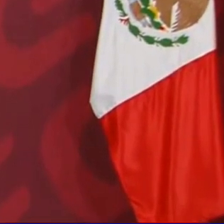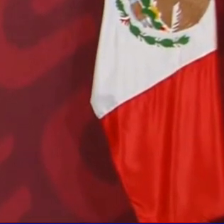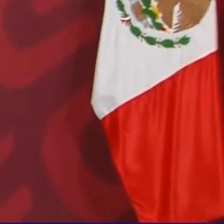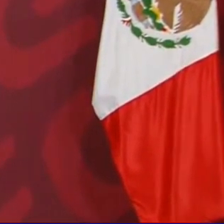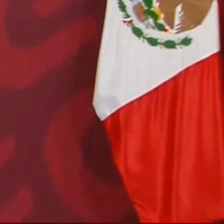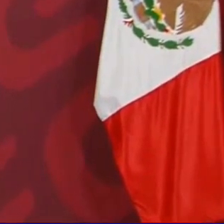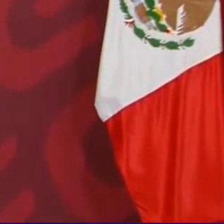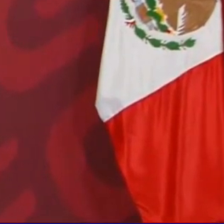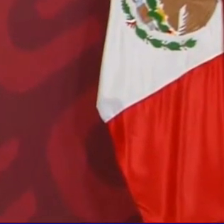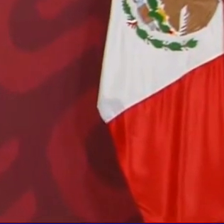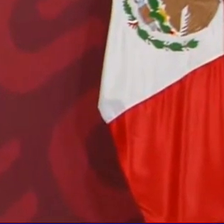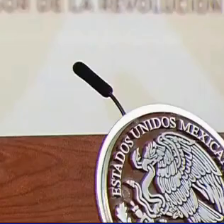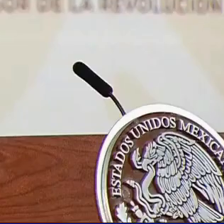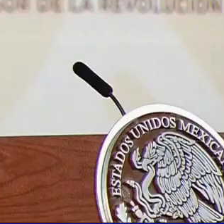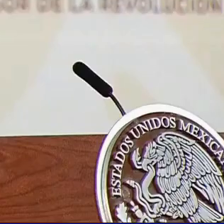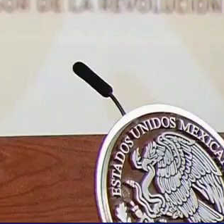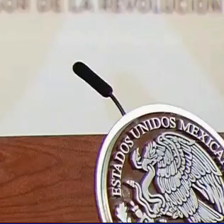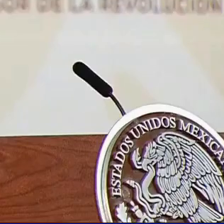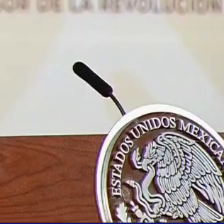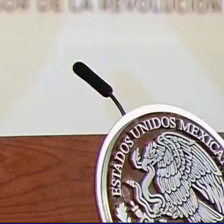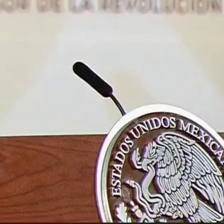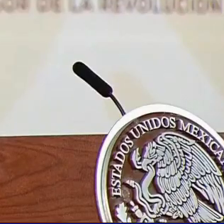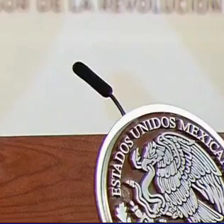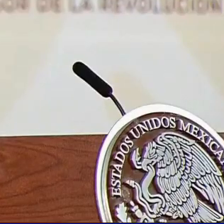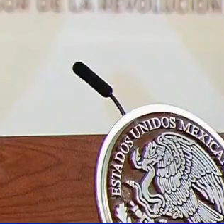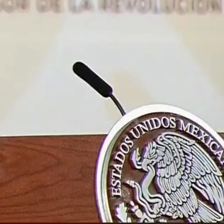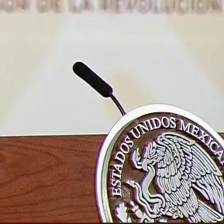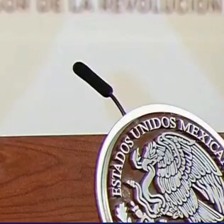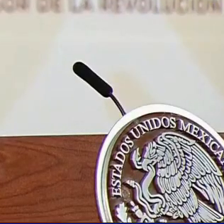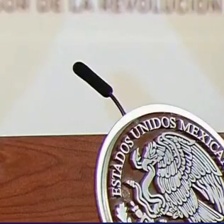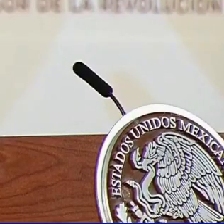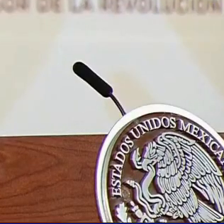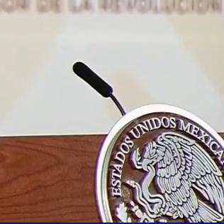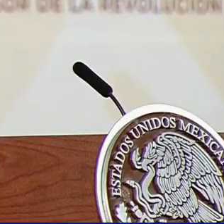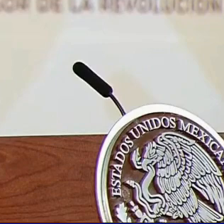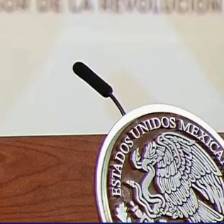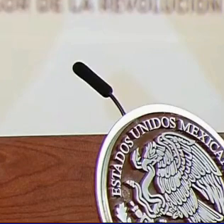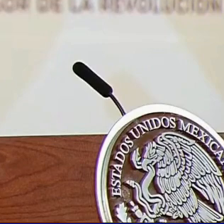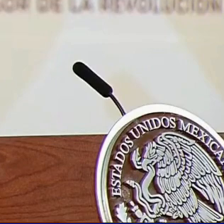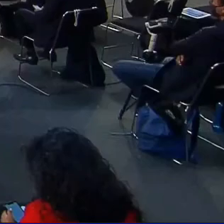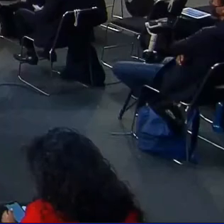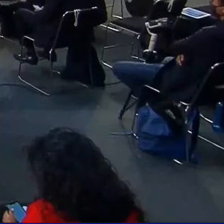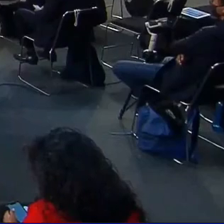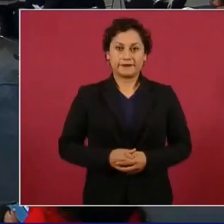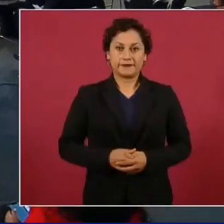seguir avanzando en la transformación para que todos